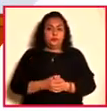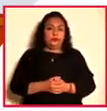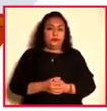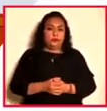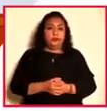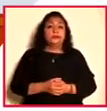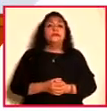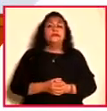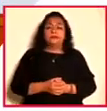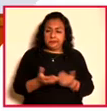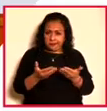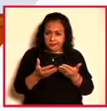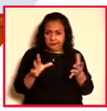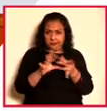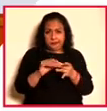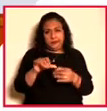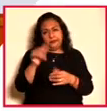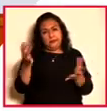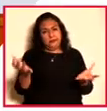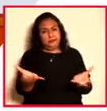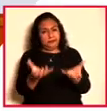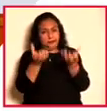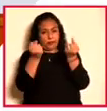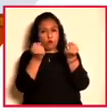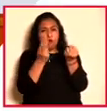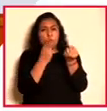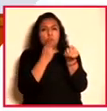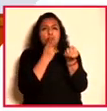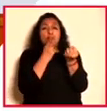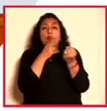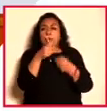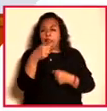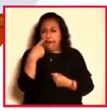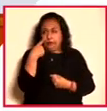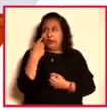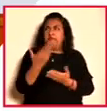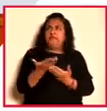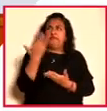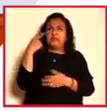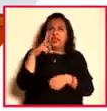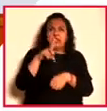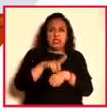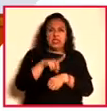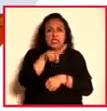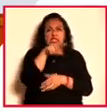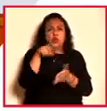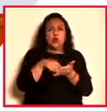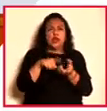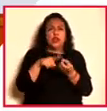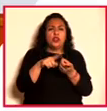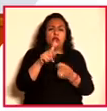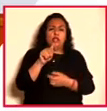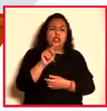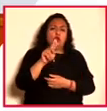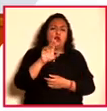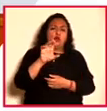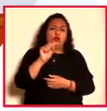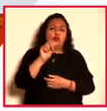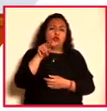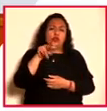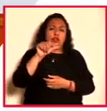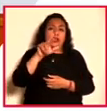Vamos a platicar de otra recuperación patrimonial. Fíjense que hace unos días en el consulado de Tucson, Arizona, se entregó a México una